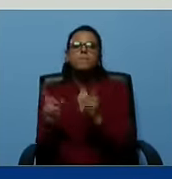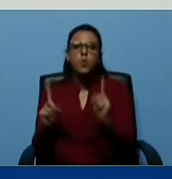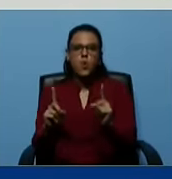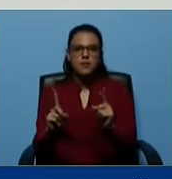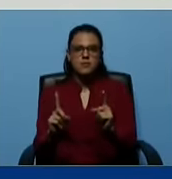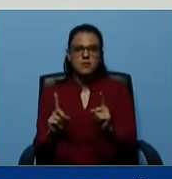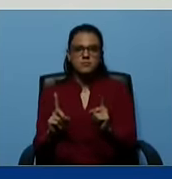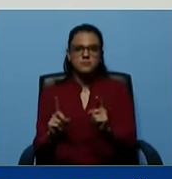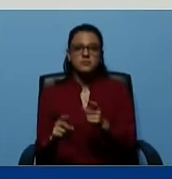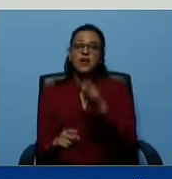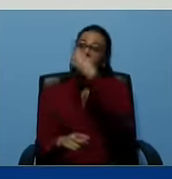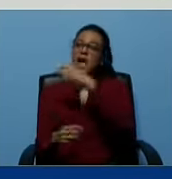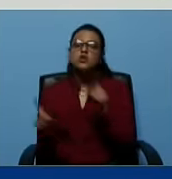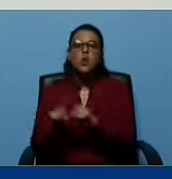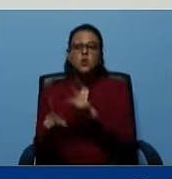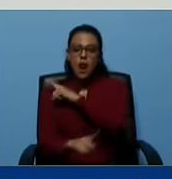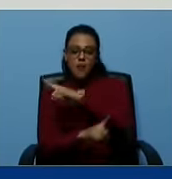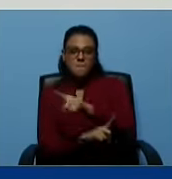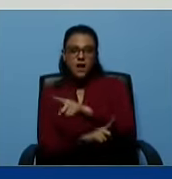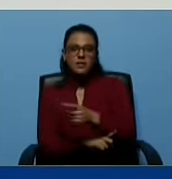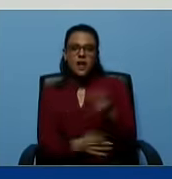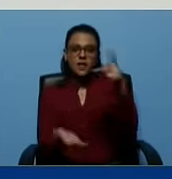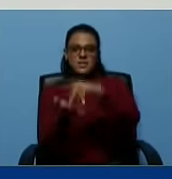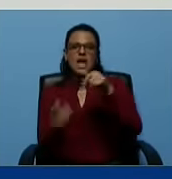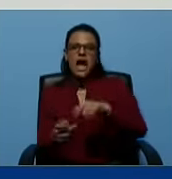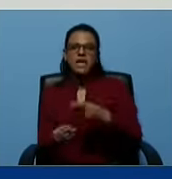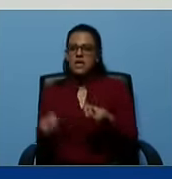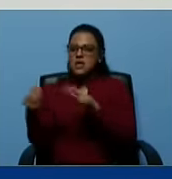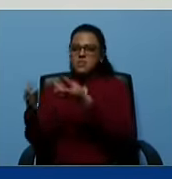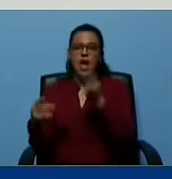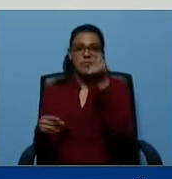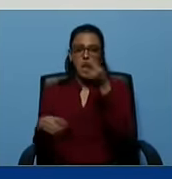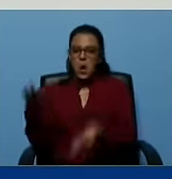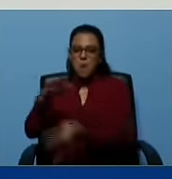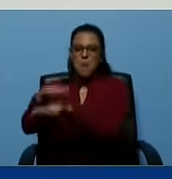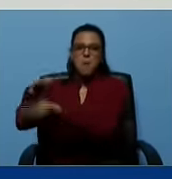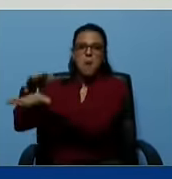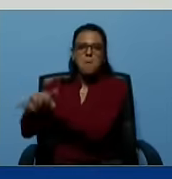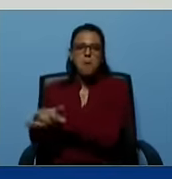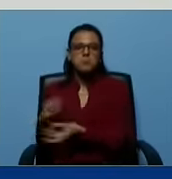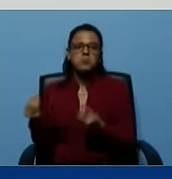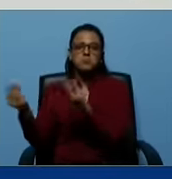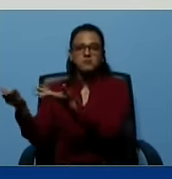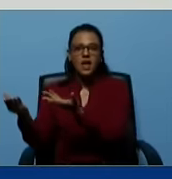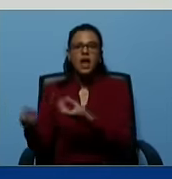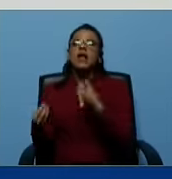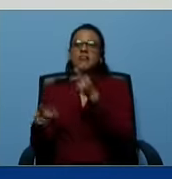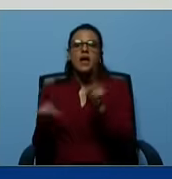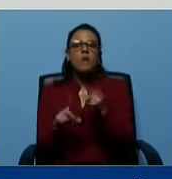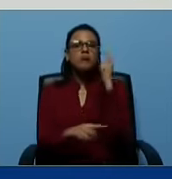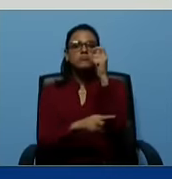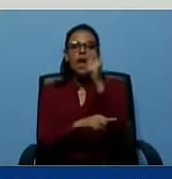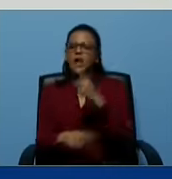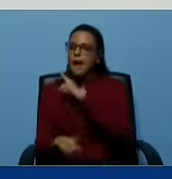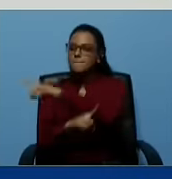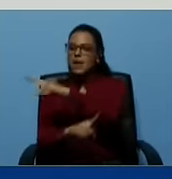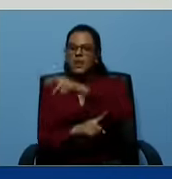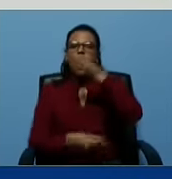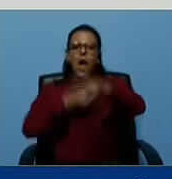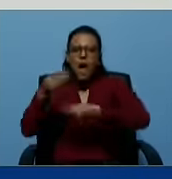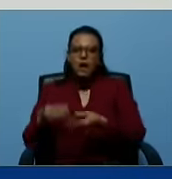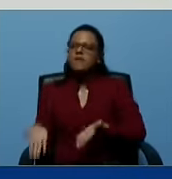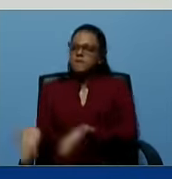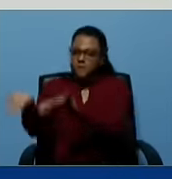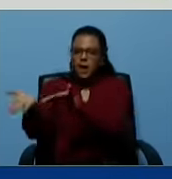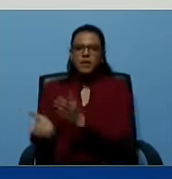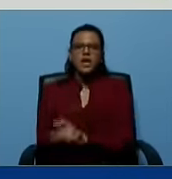Los mandaron acá con cuentas, platica. Les dieron tarea. Los